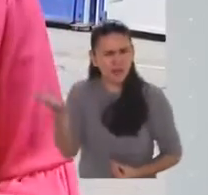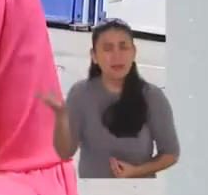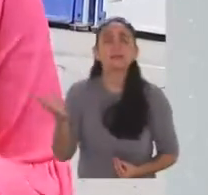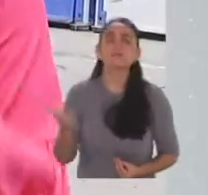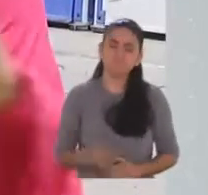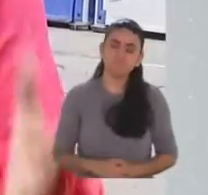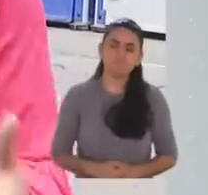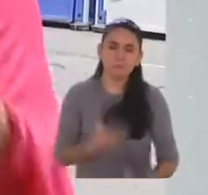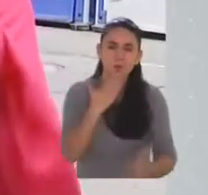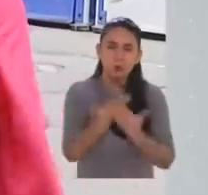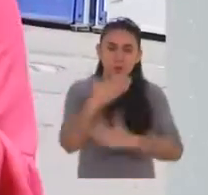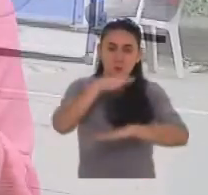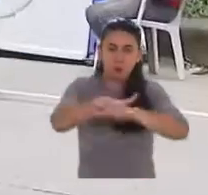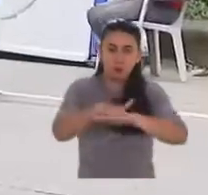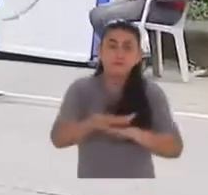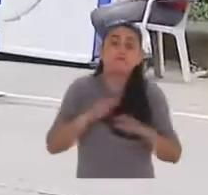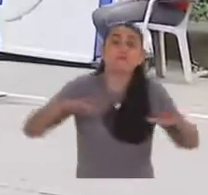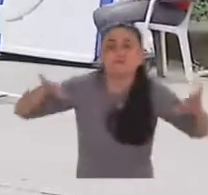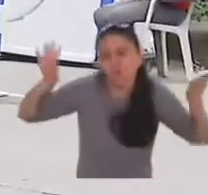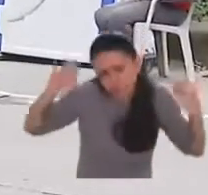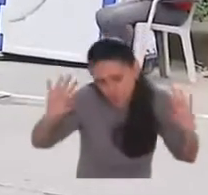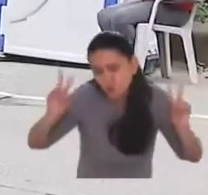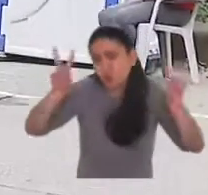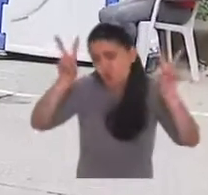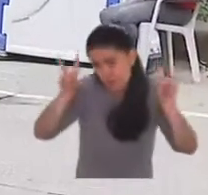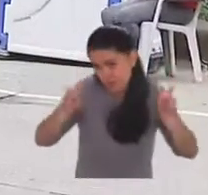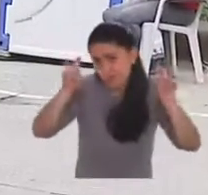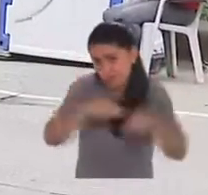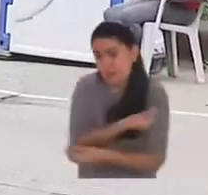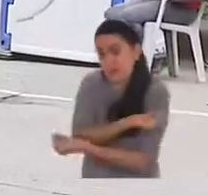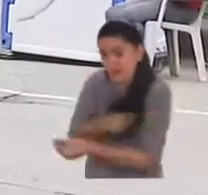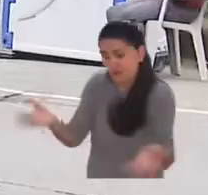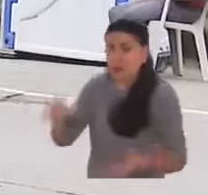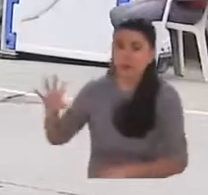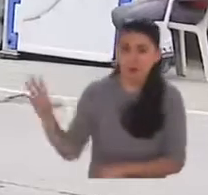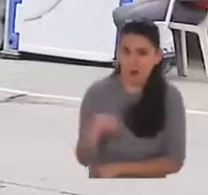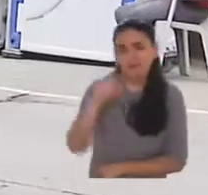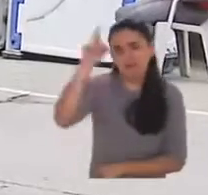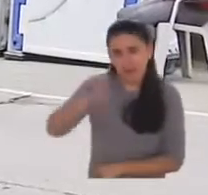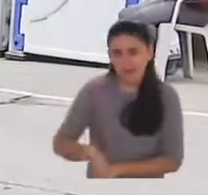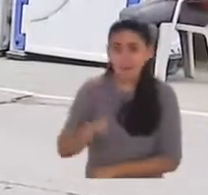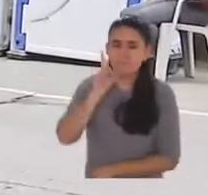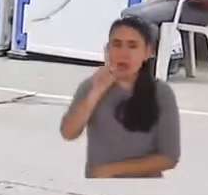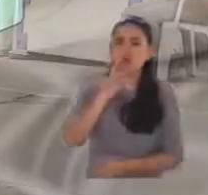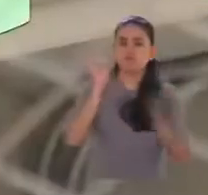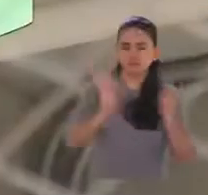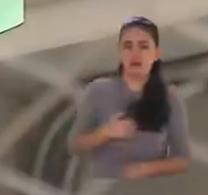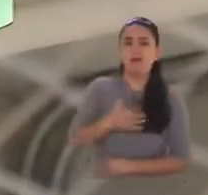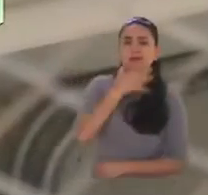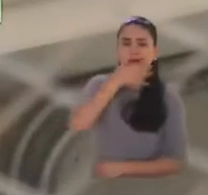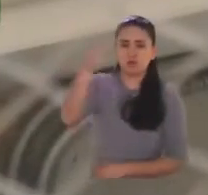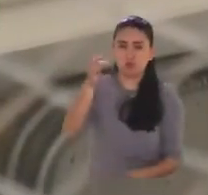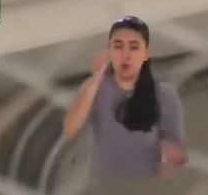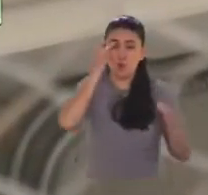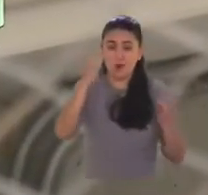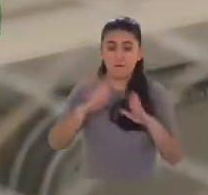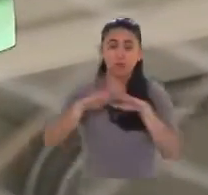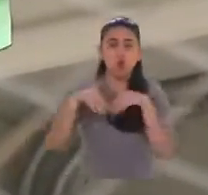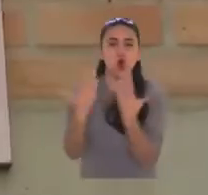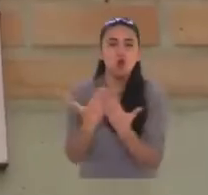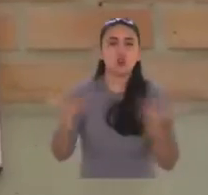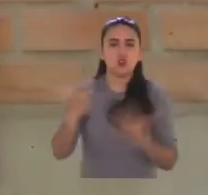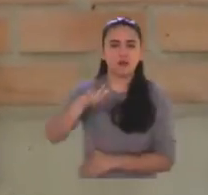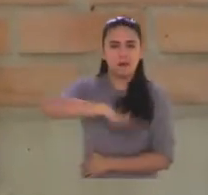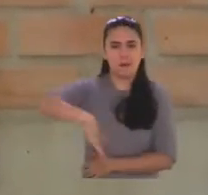Paola, televidentes, pues claro, se supone, pero esta es una situación lamentable y grave, porque mire, estudiantes de un colegio público de